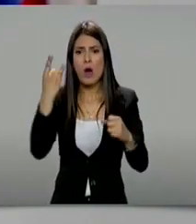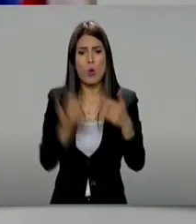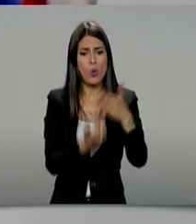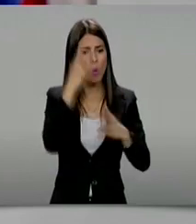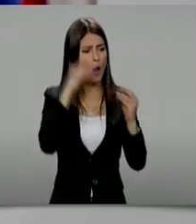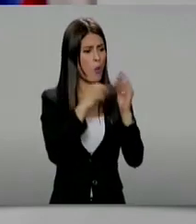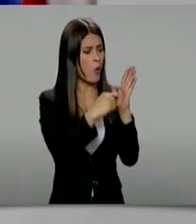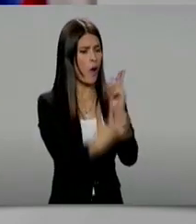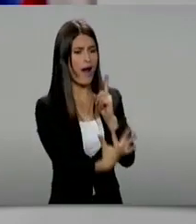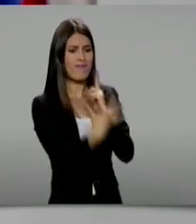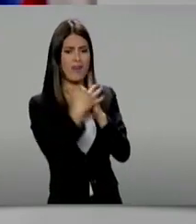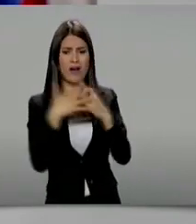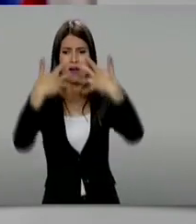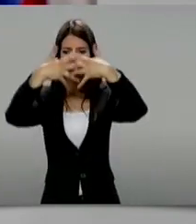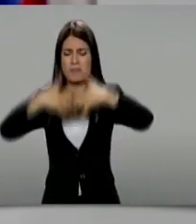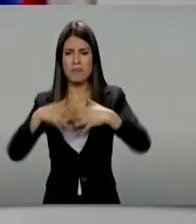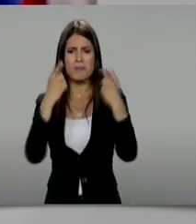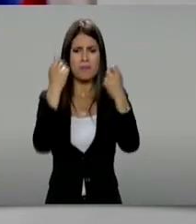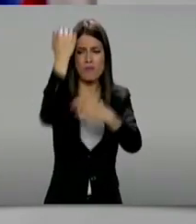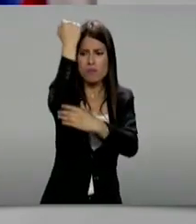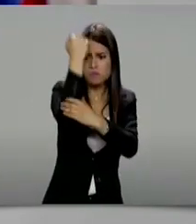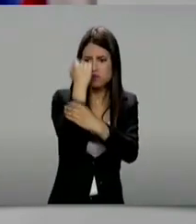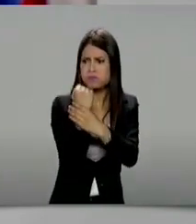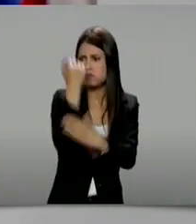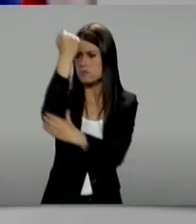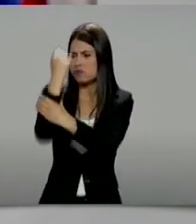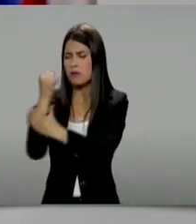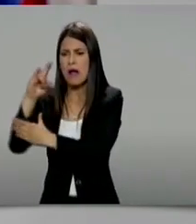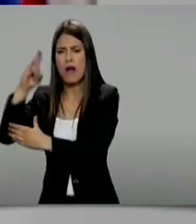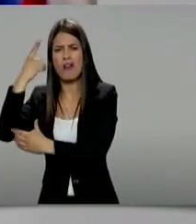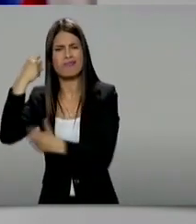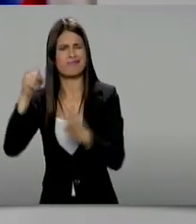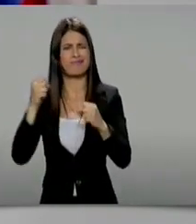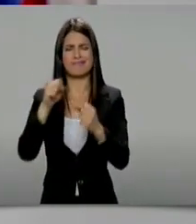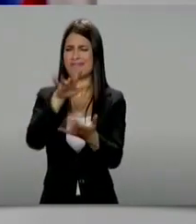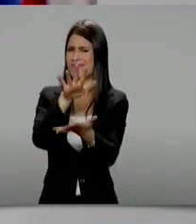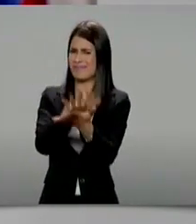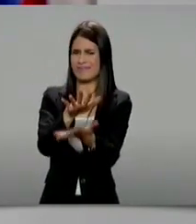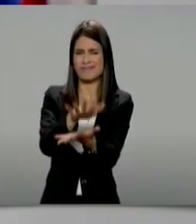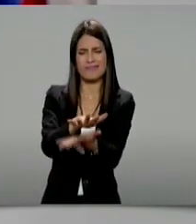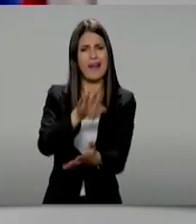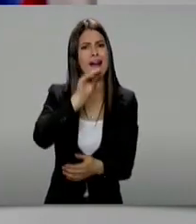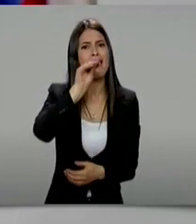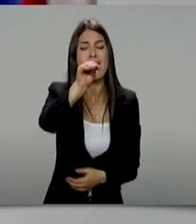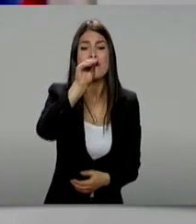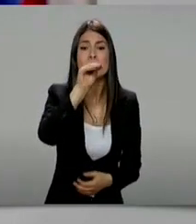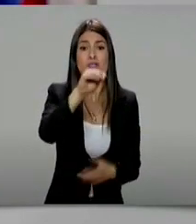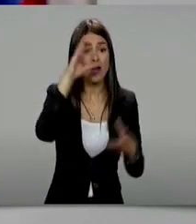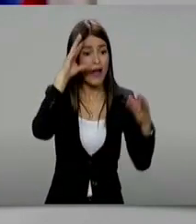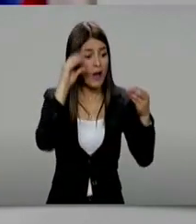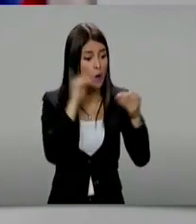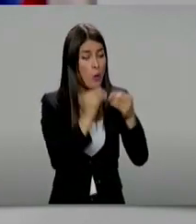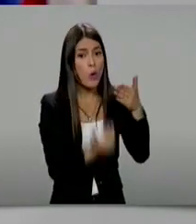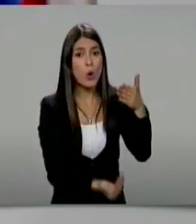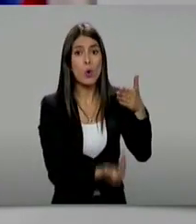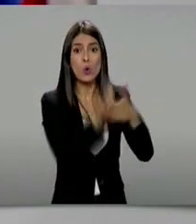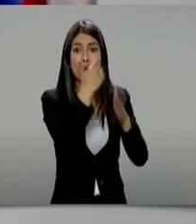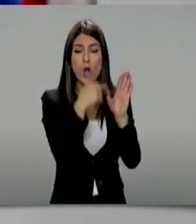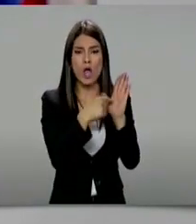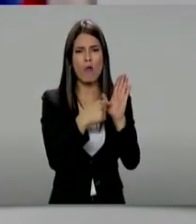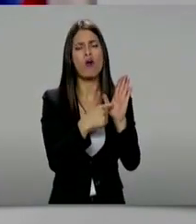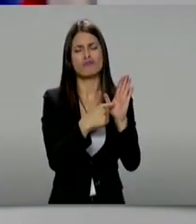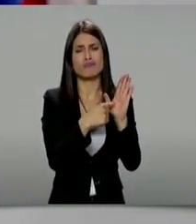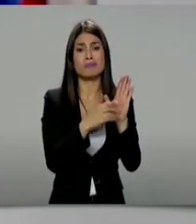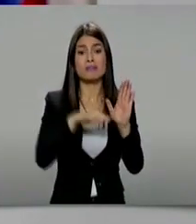país para dar tranquilidad se incluyó expresamente que la implementación se hará con